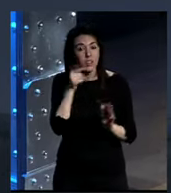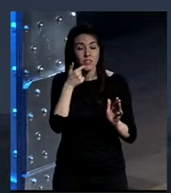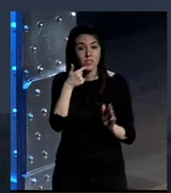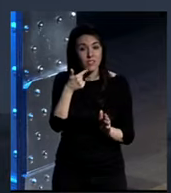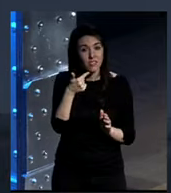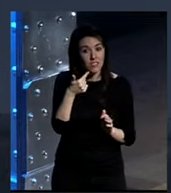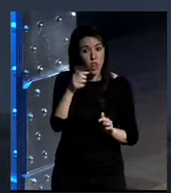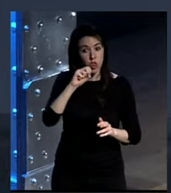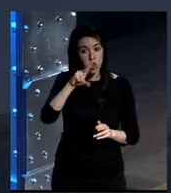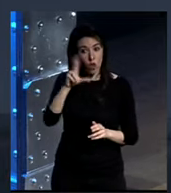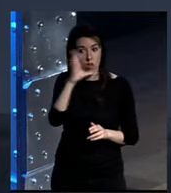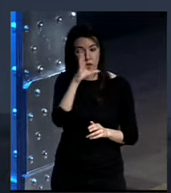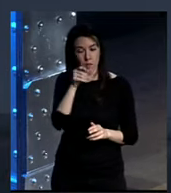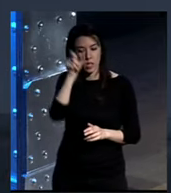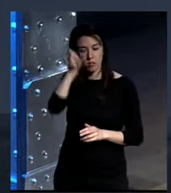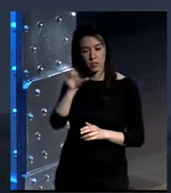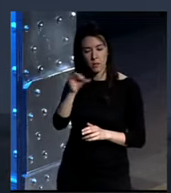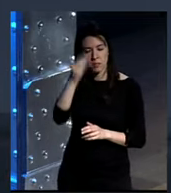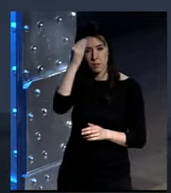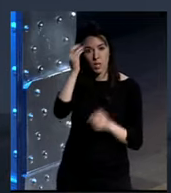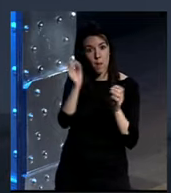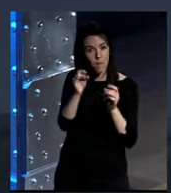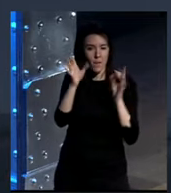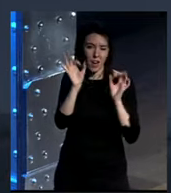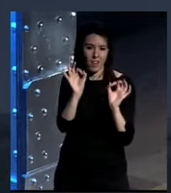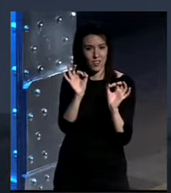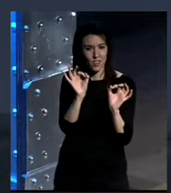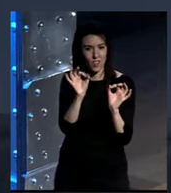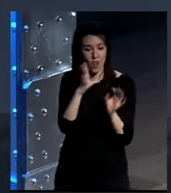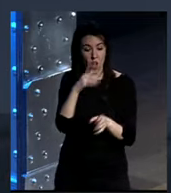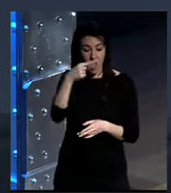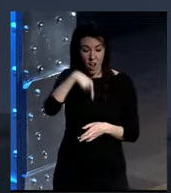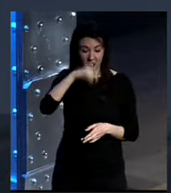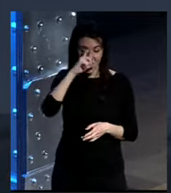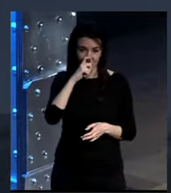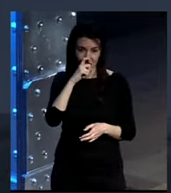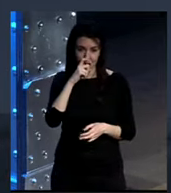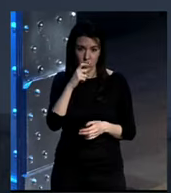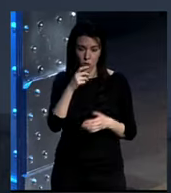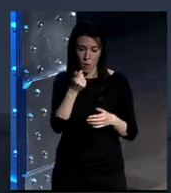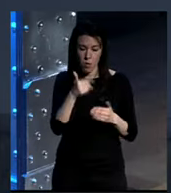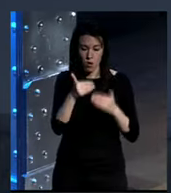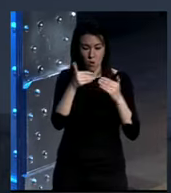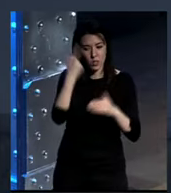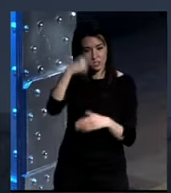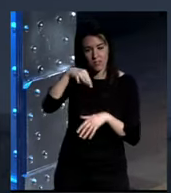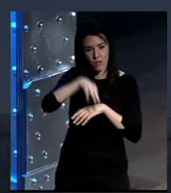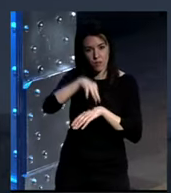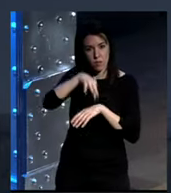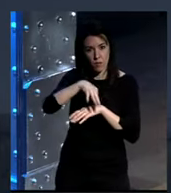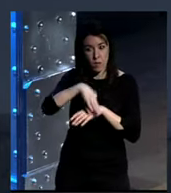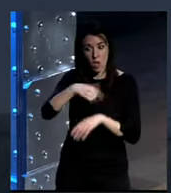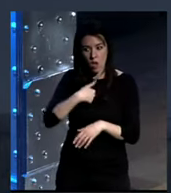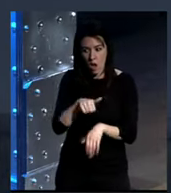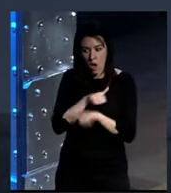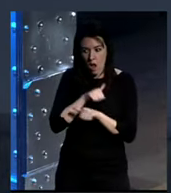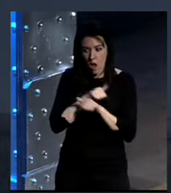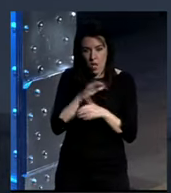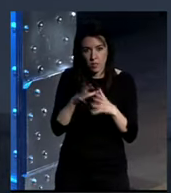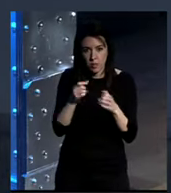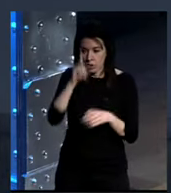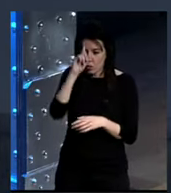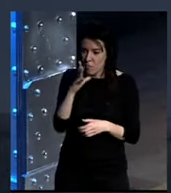12 de febrero para él era un día mágico. Este año lo retrasamos un poco porque sabía que estaba muy malito, pero yo todavía tenía esperanza, digo, no sé,